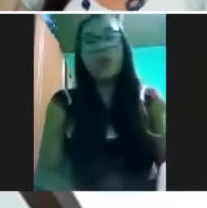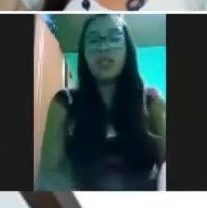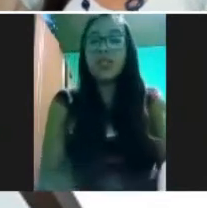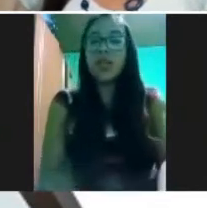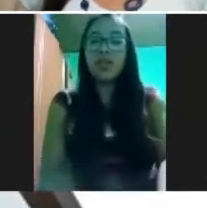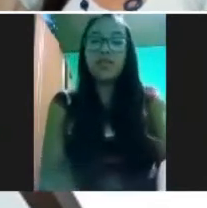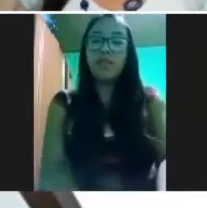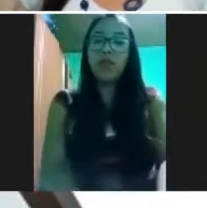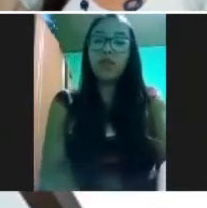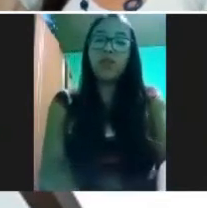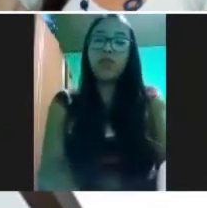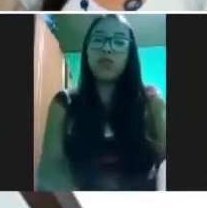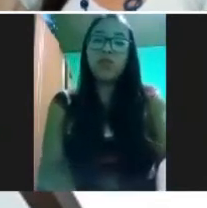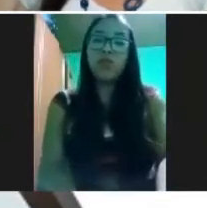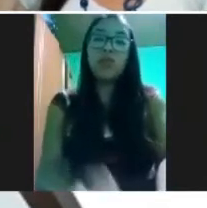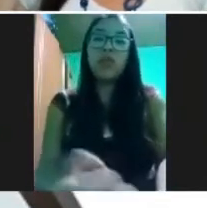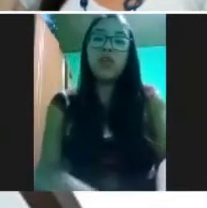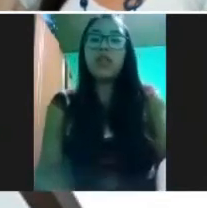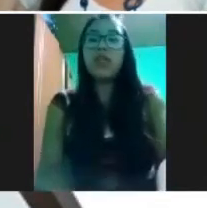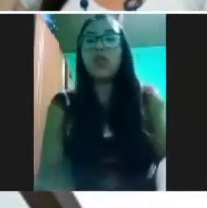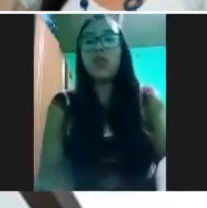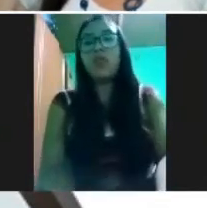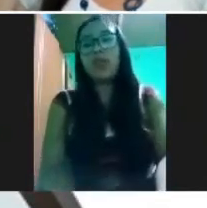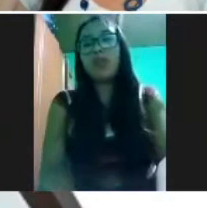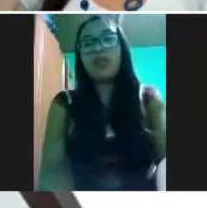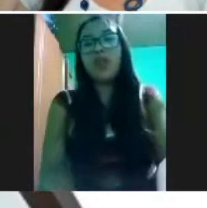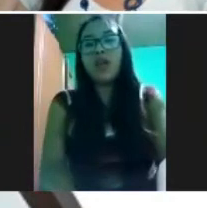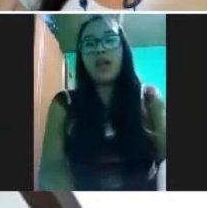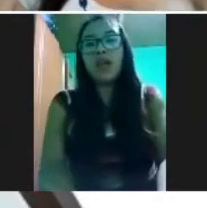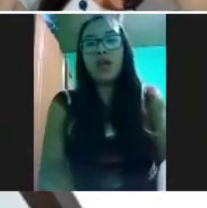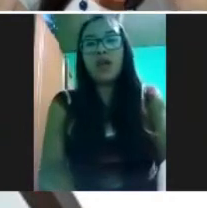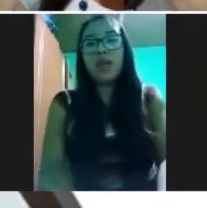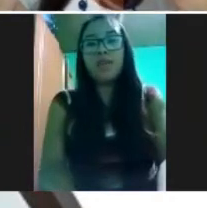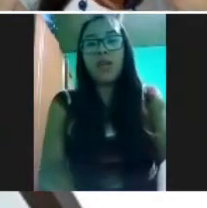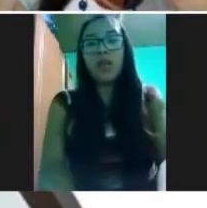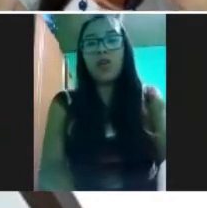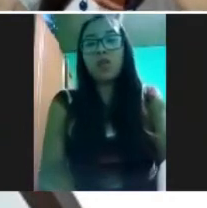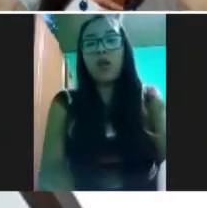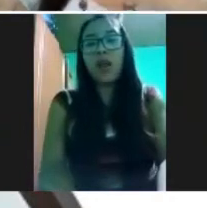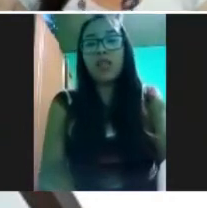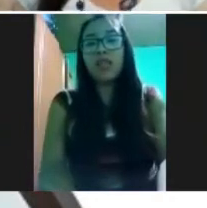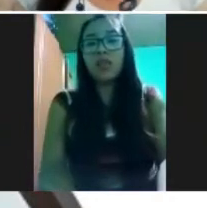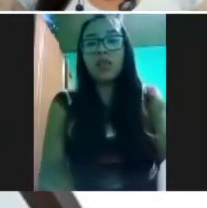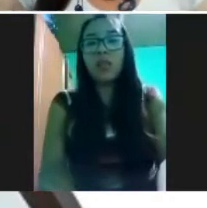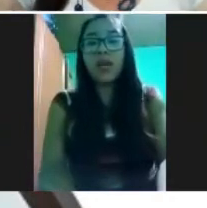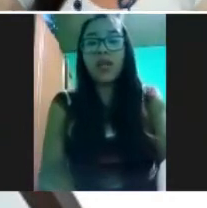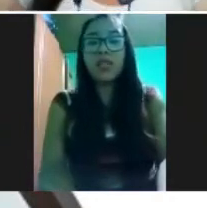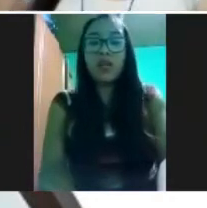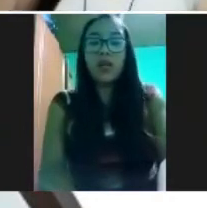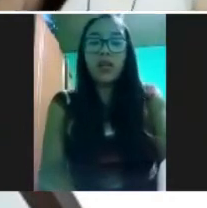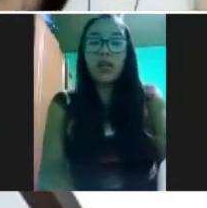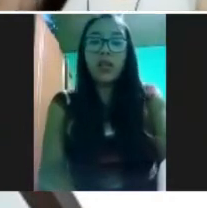no existen otros factores que son importantes en cuanto a la situación del